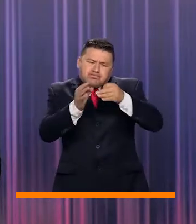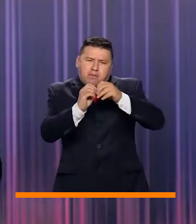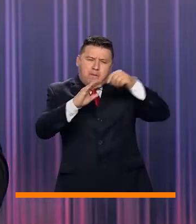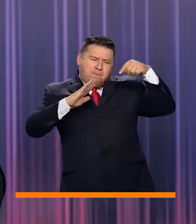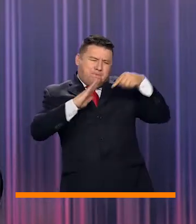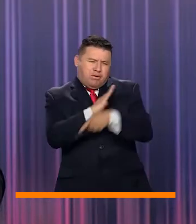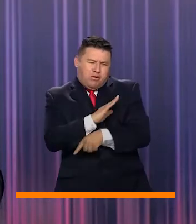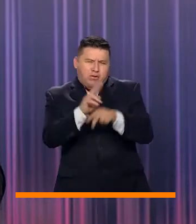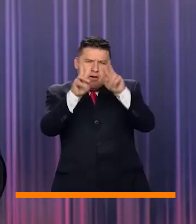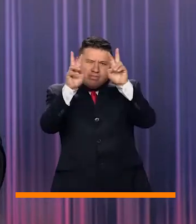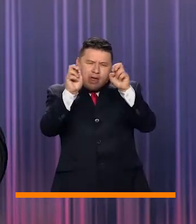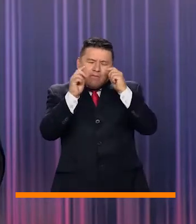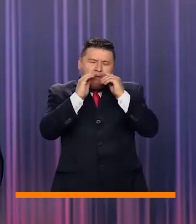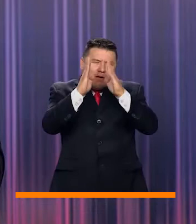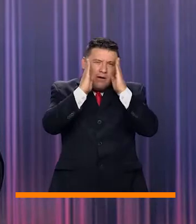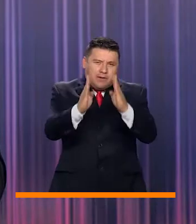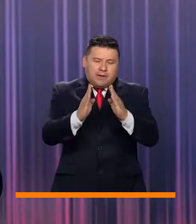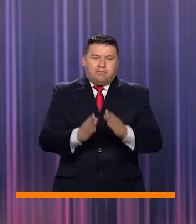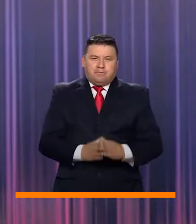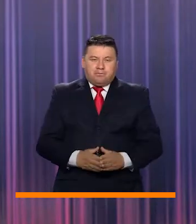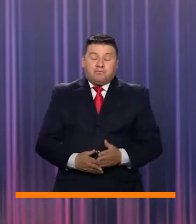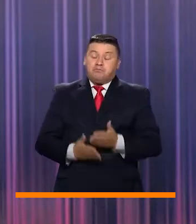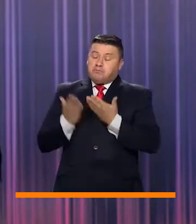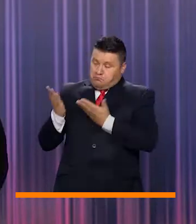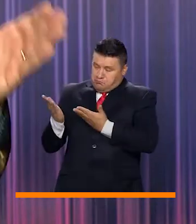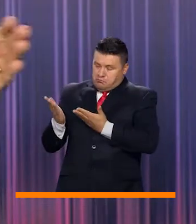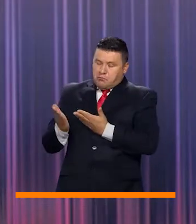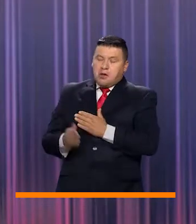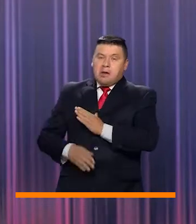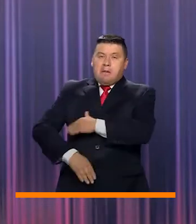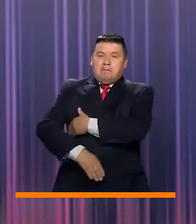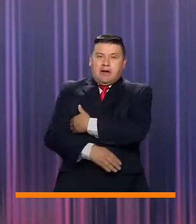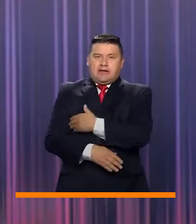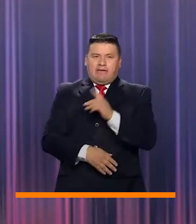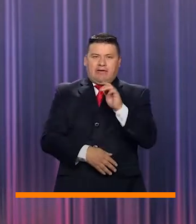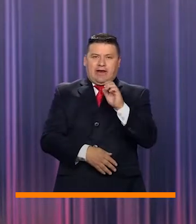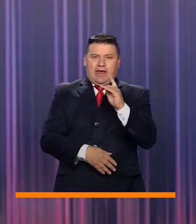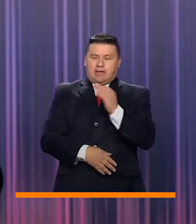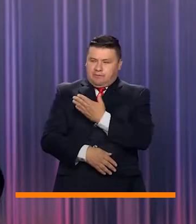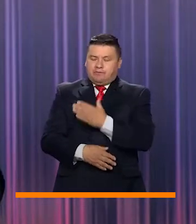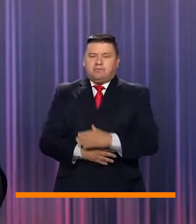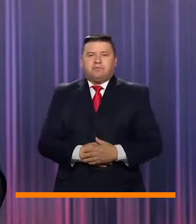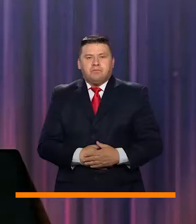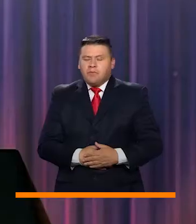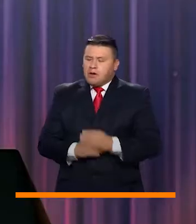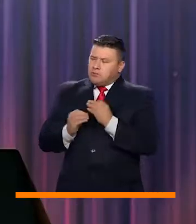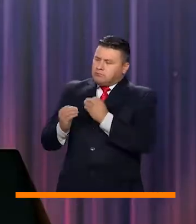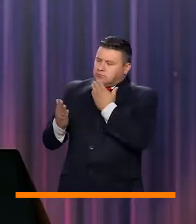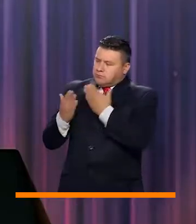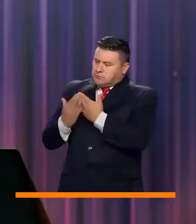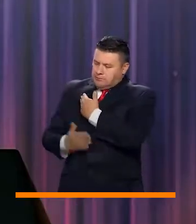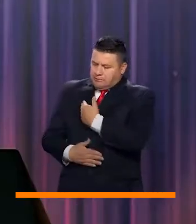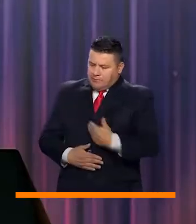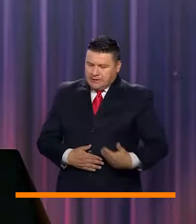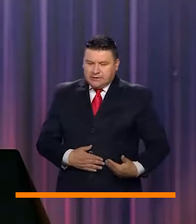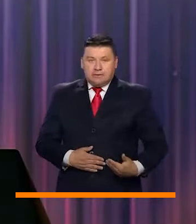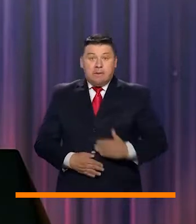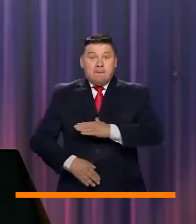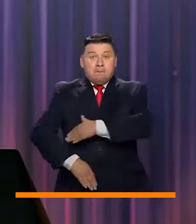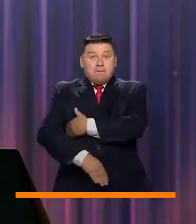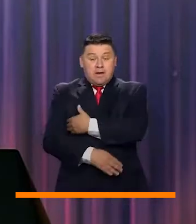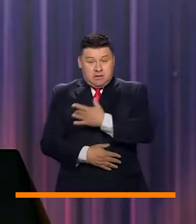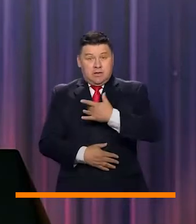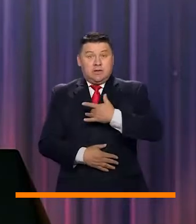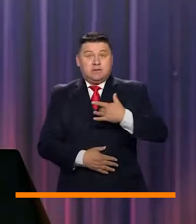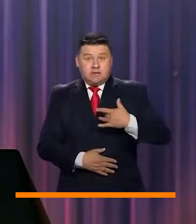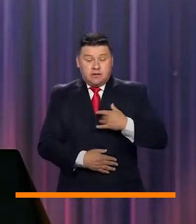los distintos aspectos que debemos tener en cuenta. Tiene la palabra ministro Fernando Ruiz. Muchas gracias, señor presidente. El